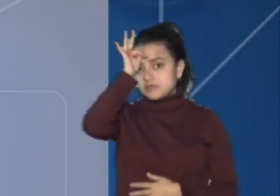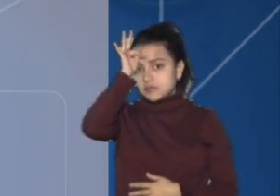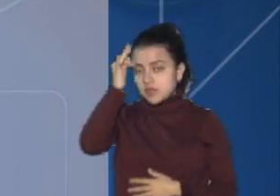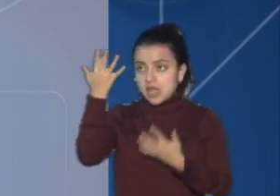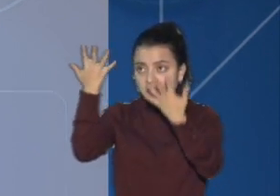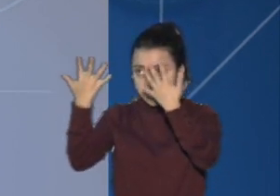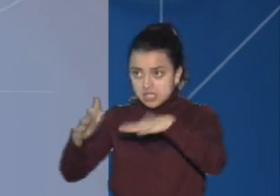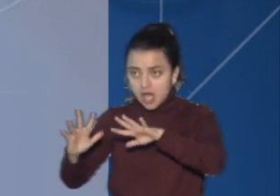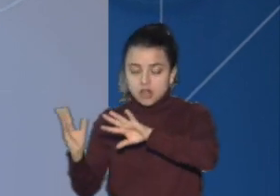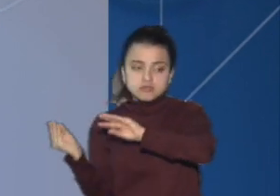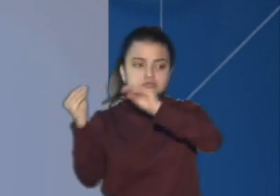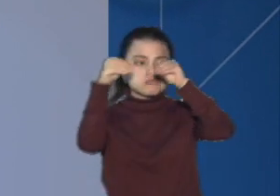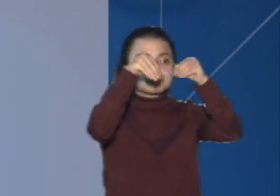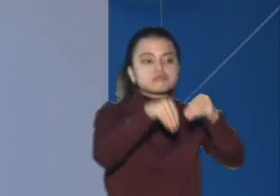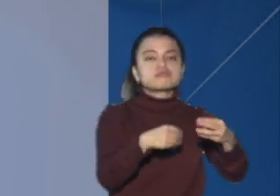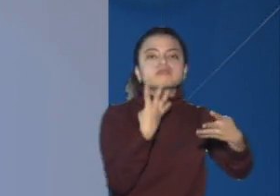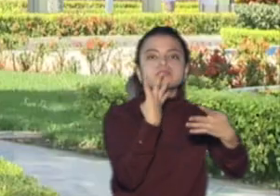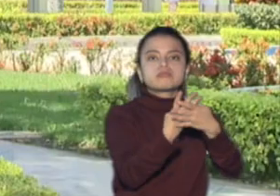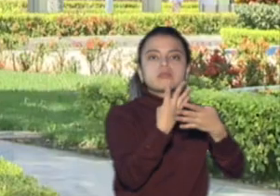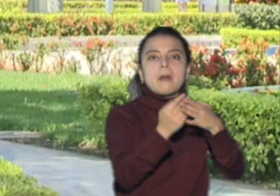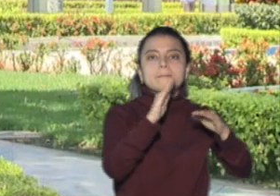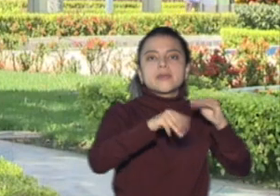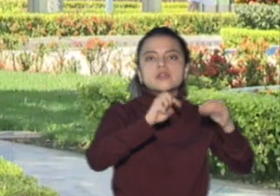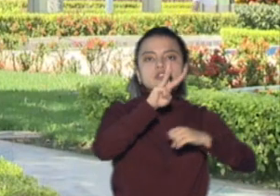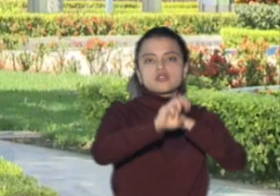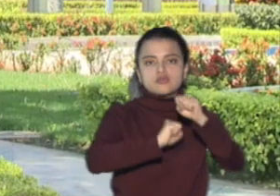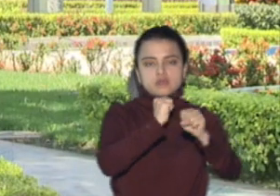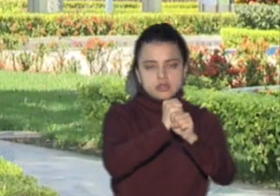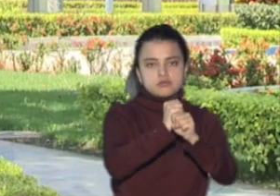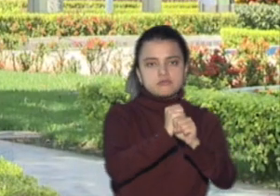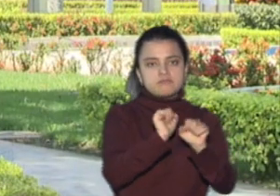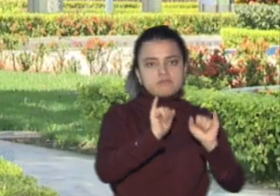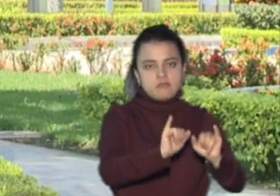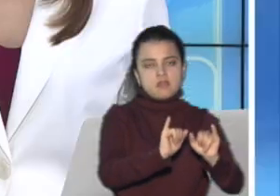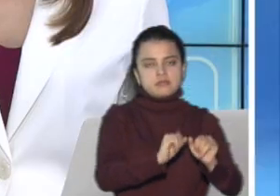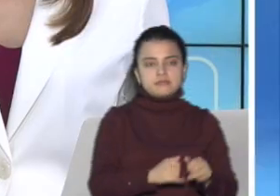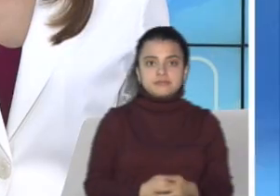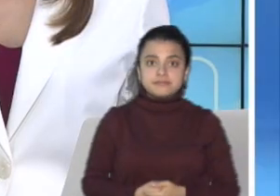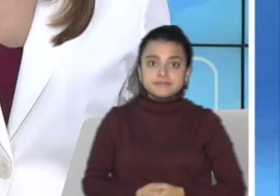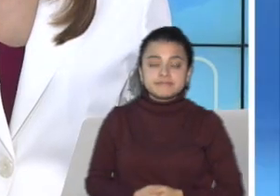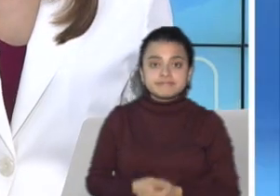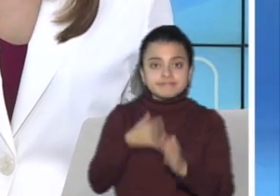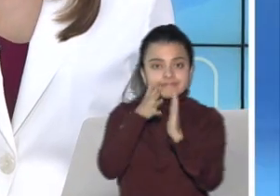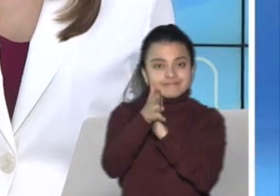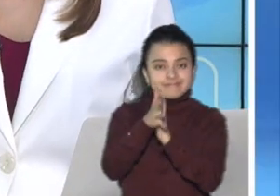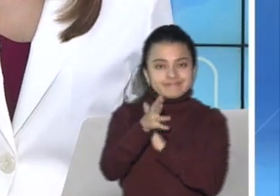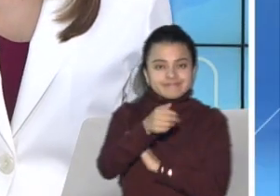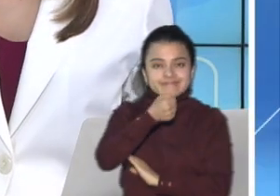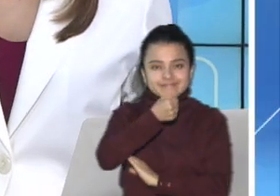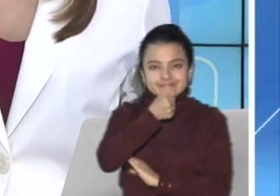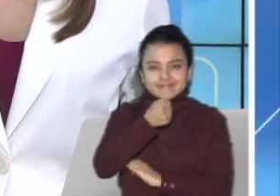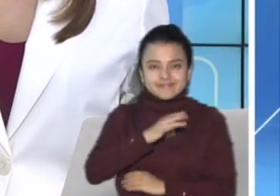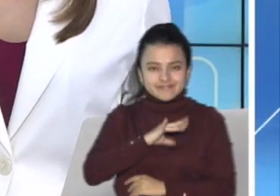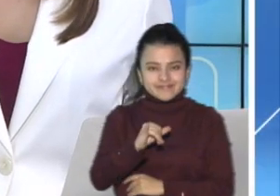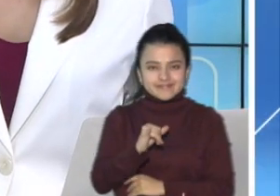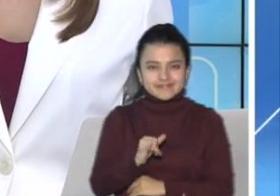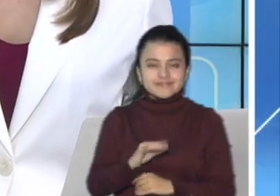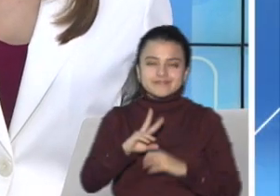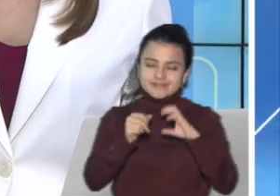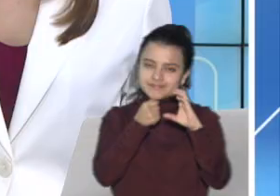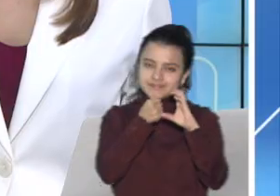menores privados de la libertad. Es por ahora la información desde Cali, Sebastián Bedoya, Noticentro